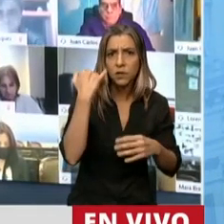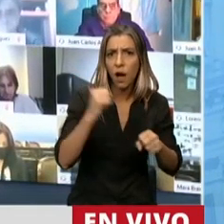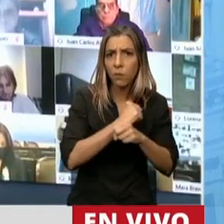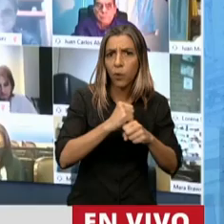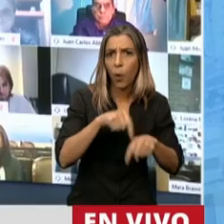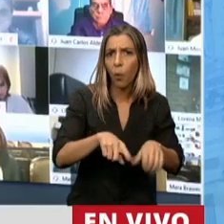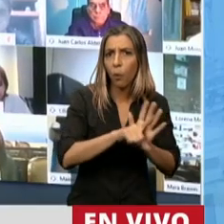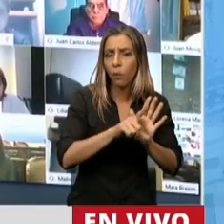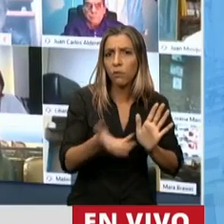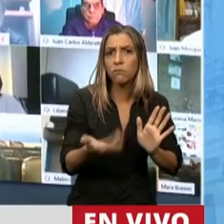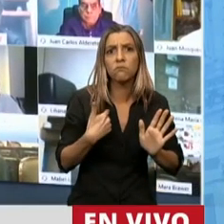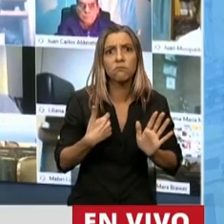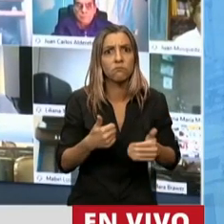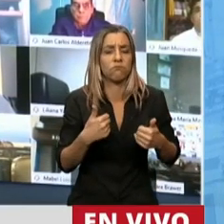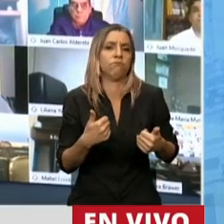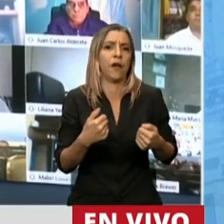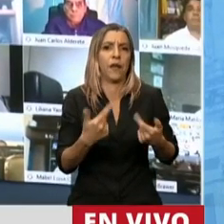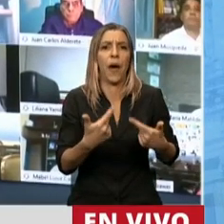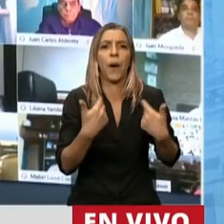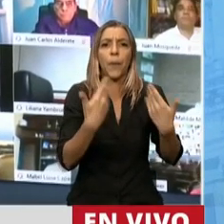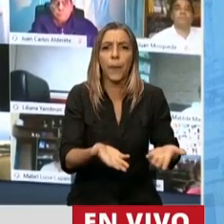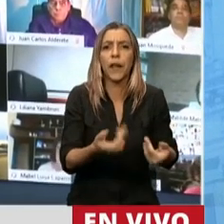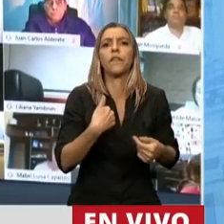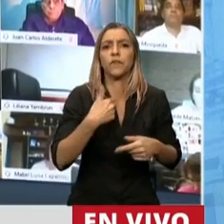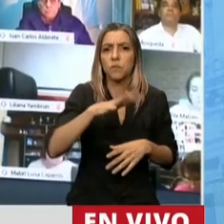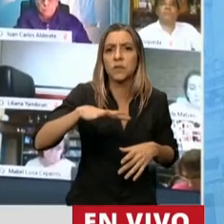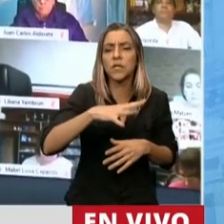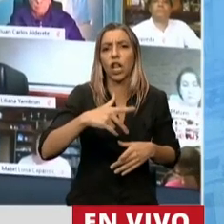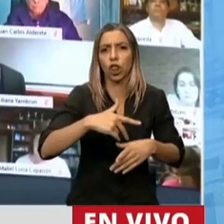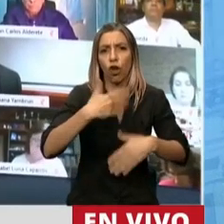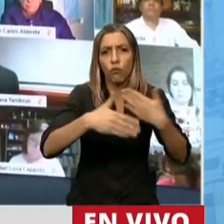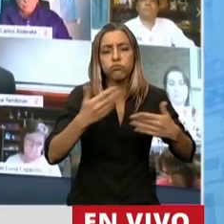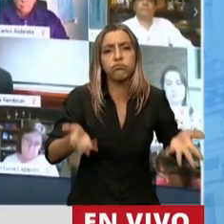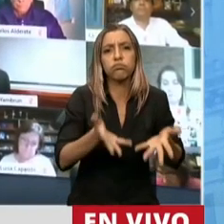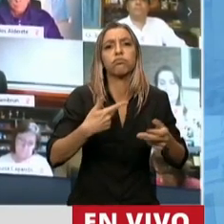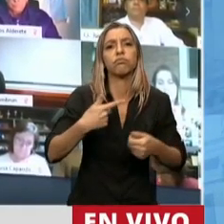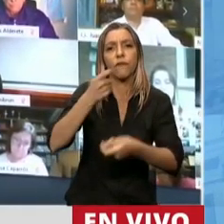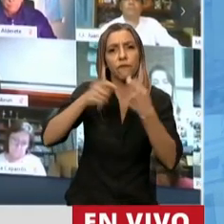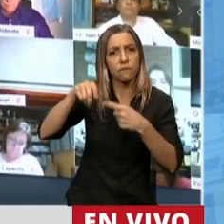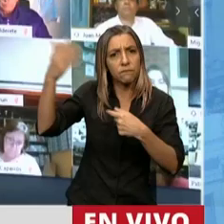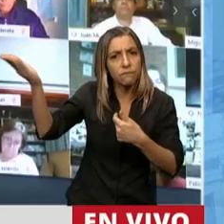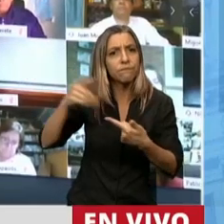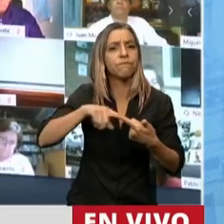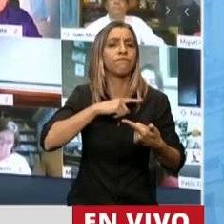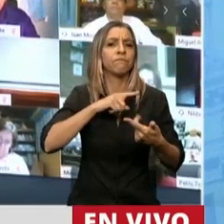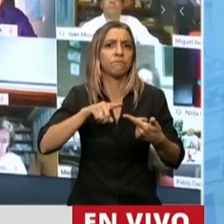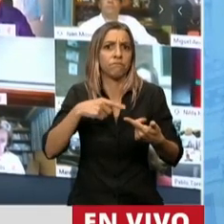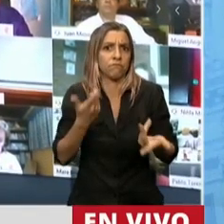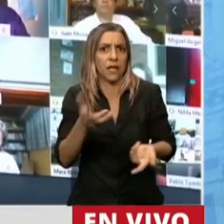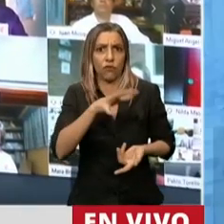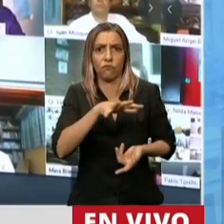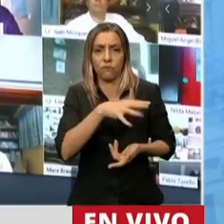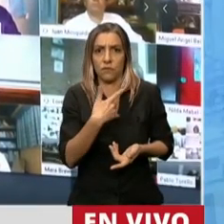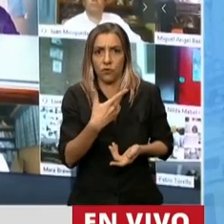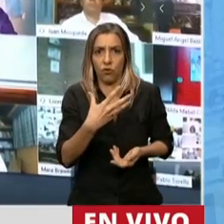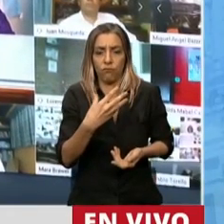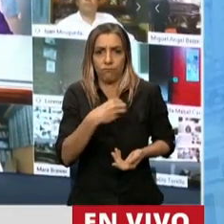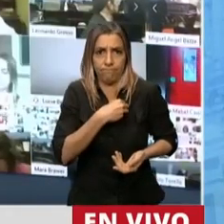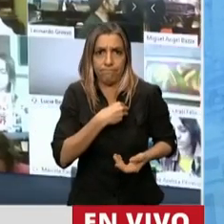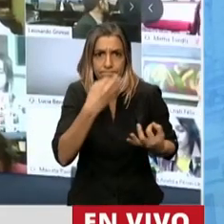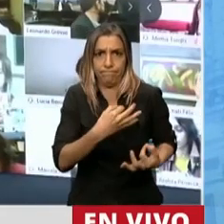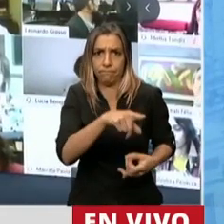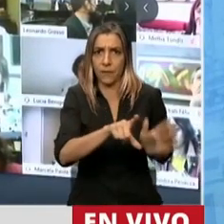aparejadas ventajas para invertir en el sector, desarrollarse, exportar, y la gente del sector confió en esa ley.